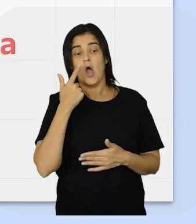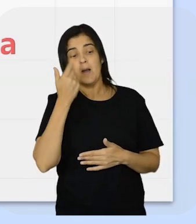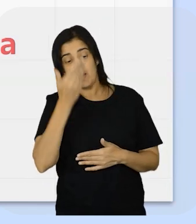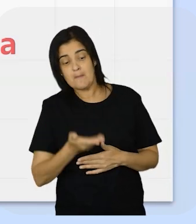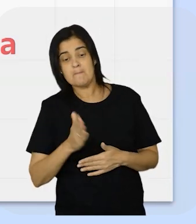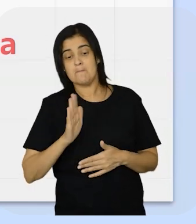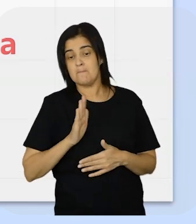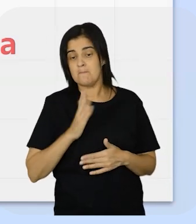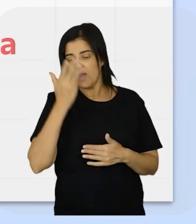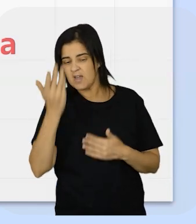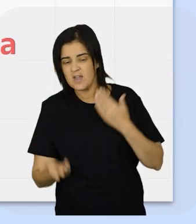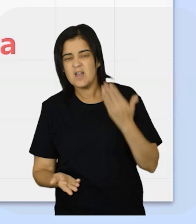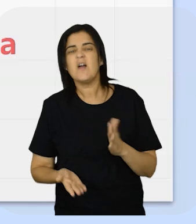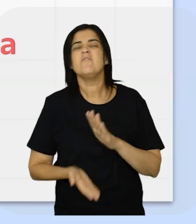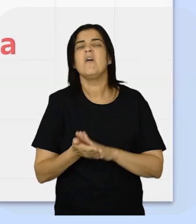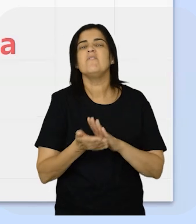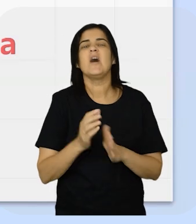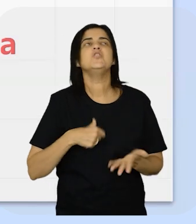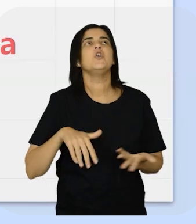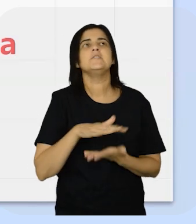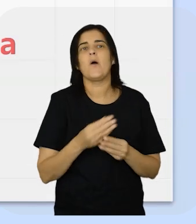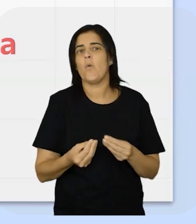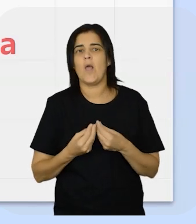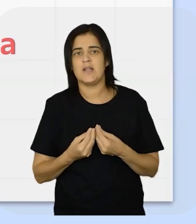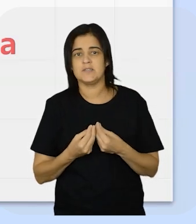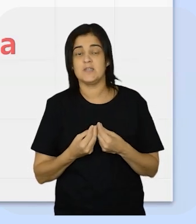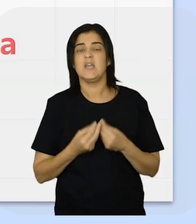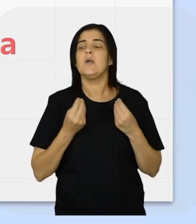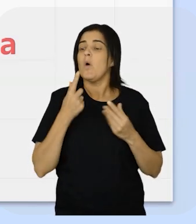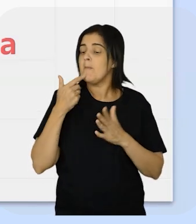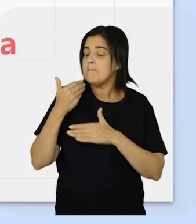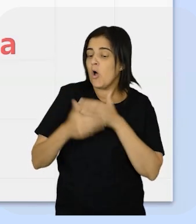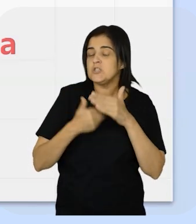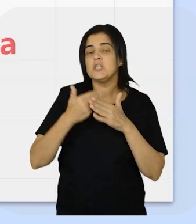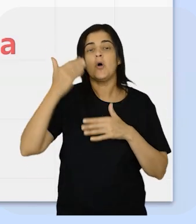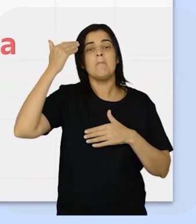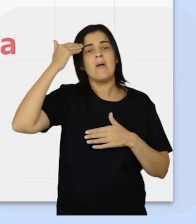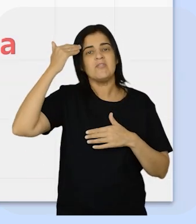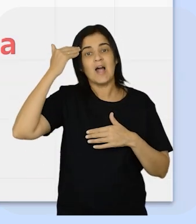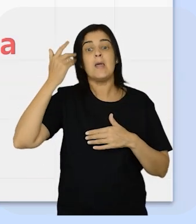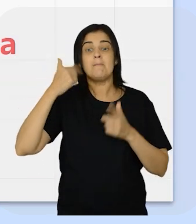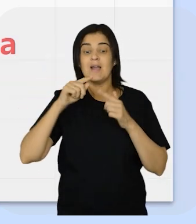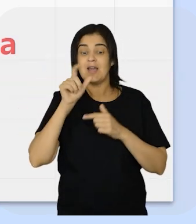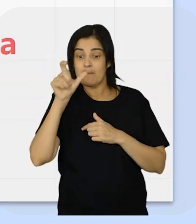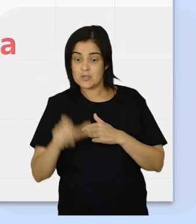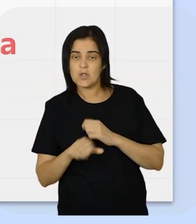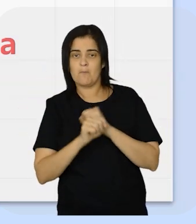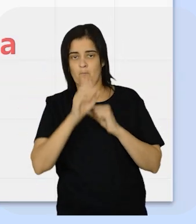en sentido genérico en la sociedad? ¿Cuáles son los procesos mentales que llevan a que esta persona